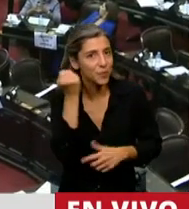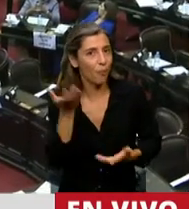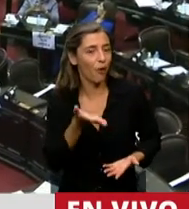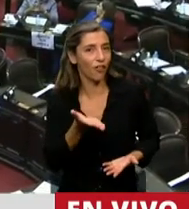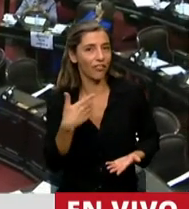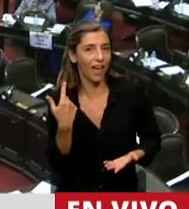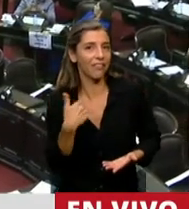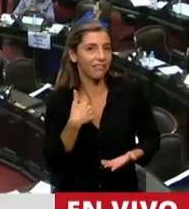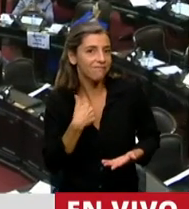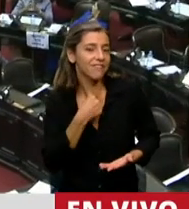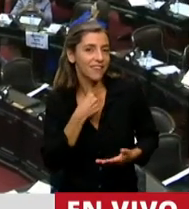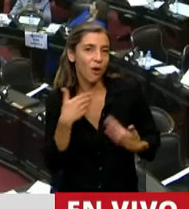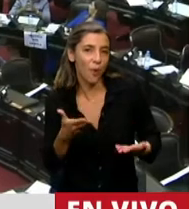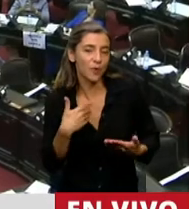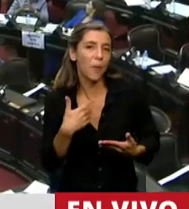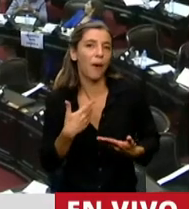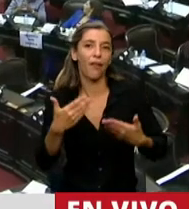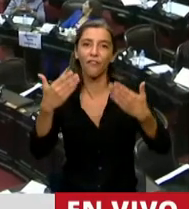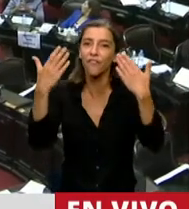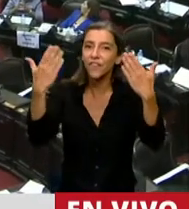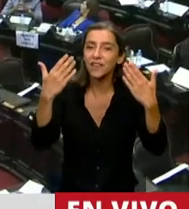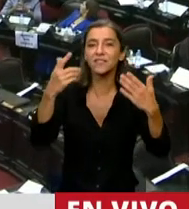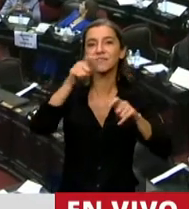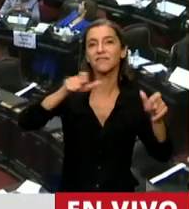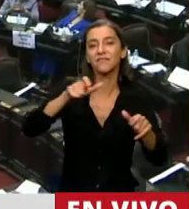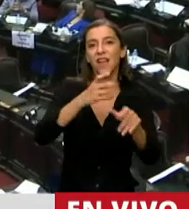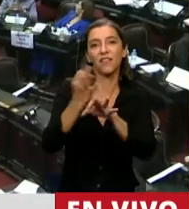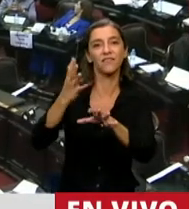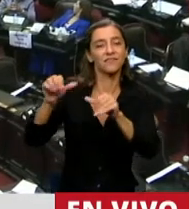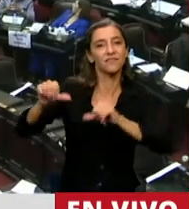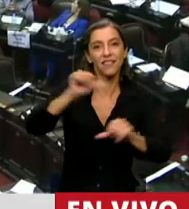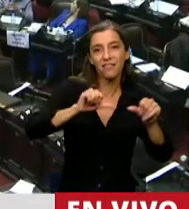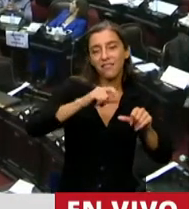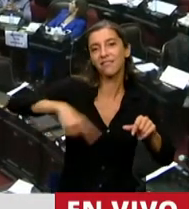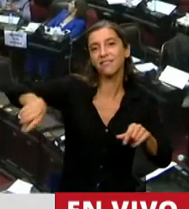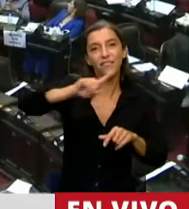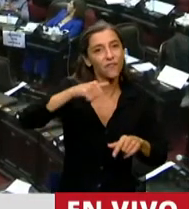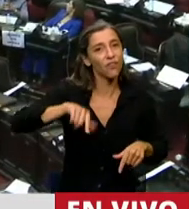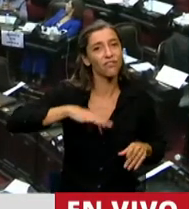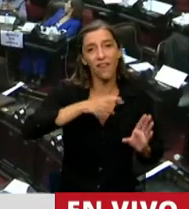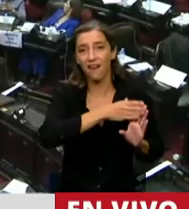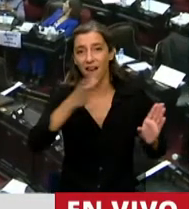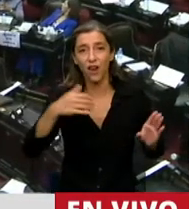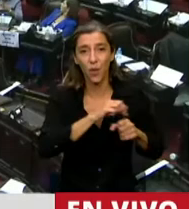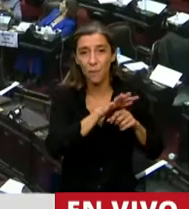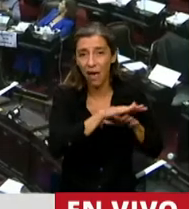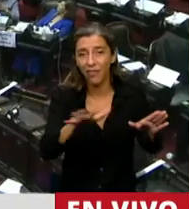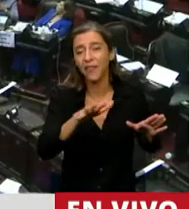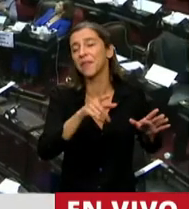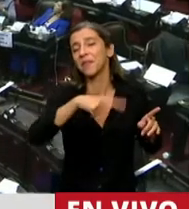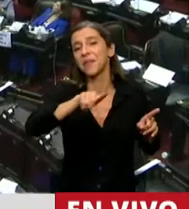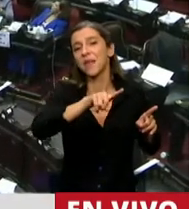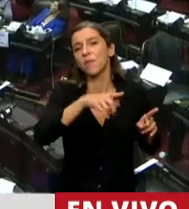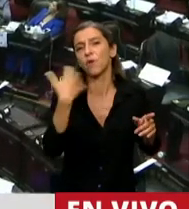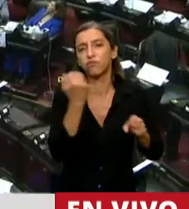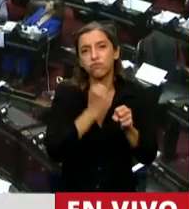aprovechar simplemente para felicitar a los científicos argentinos que durante este año pandémico han logrado